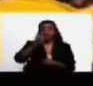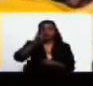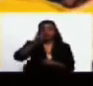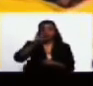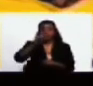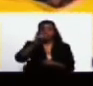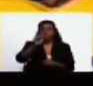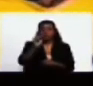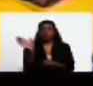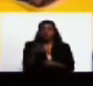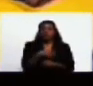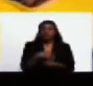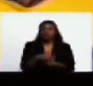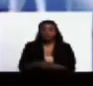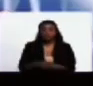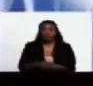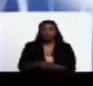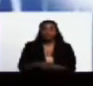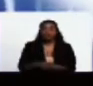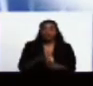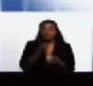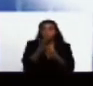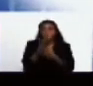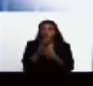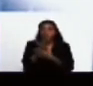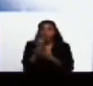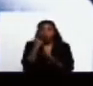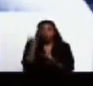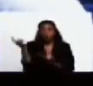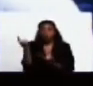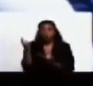Igualmente en Pampán, el municipio de Pampán, Flor de Patria.